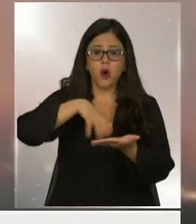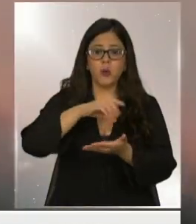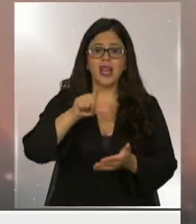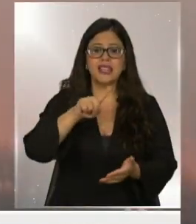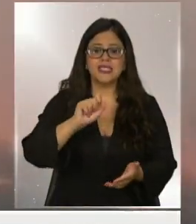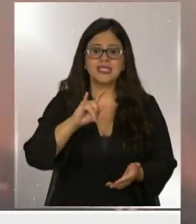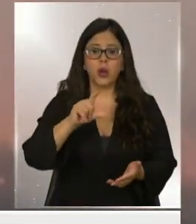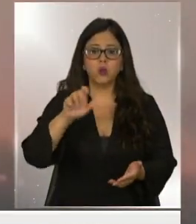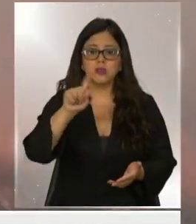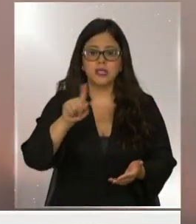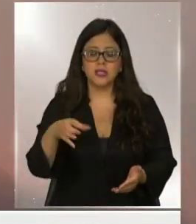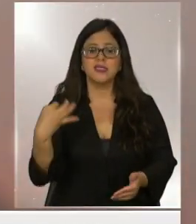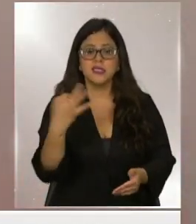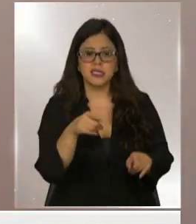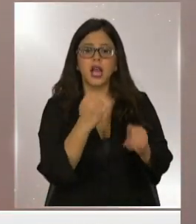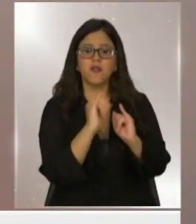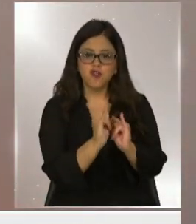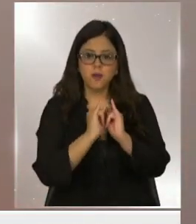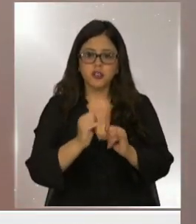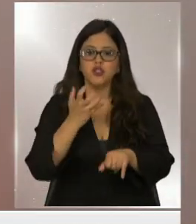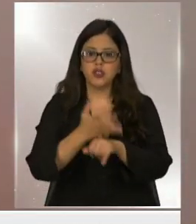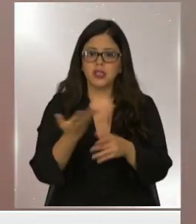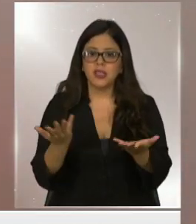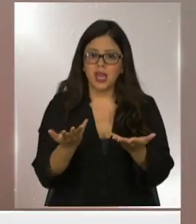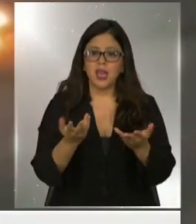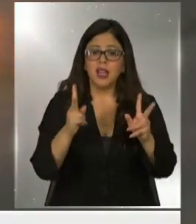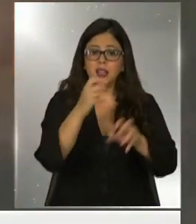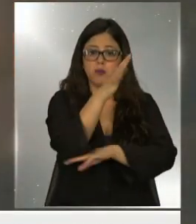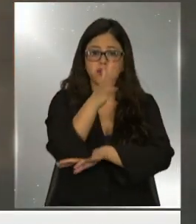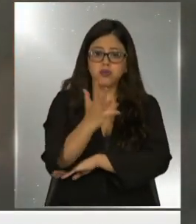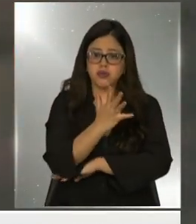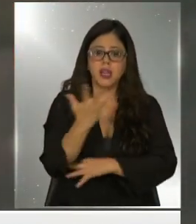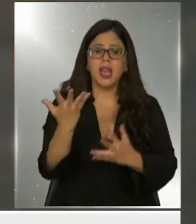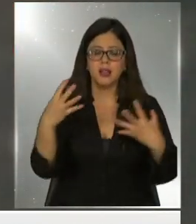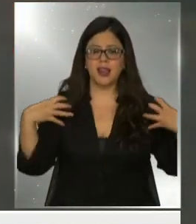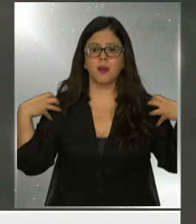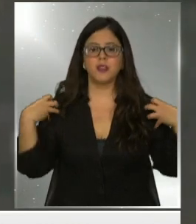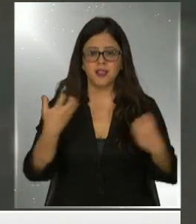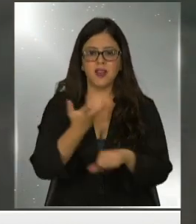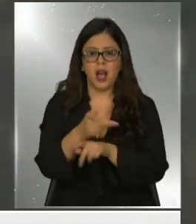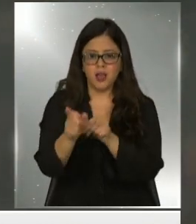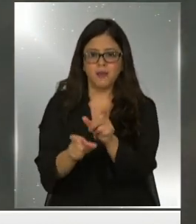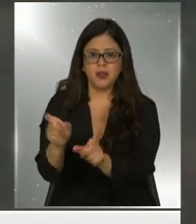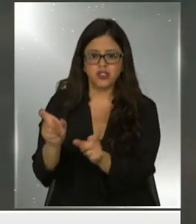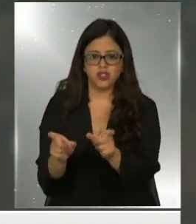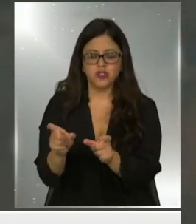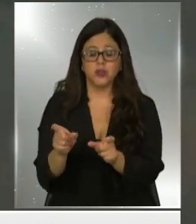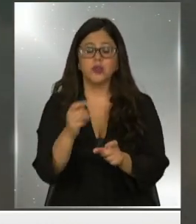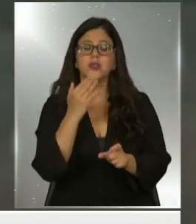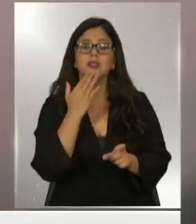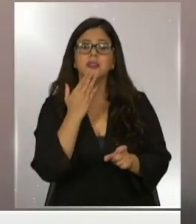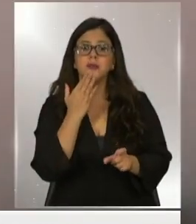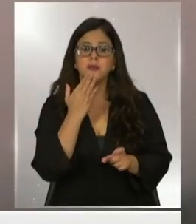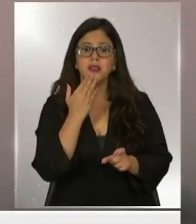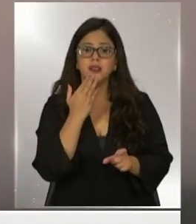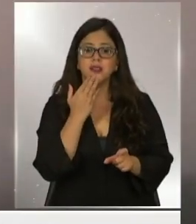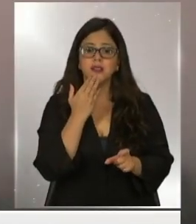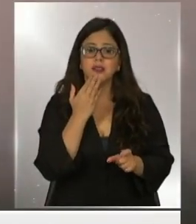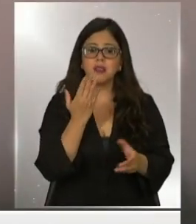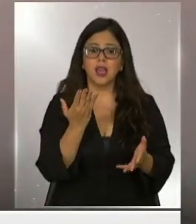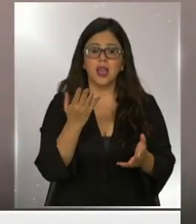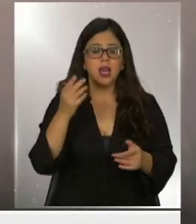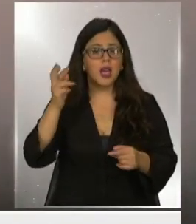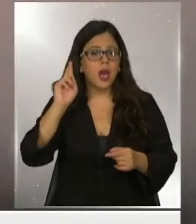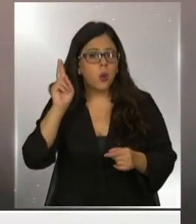Sauces dice contar con información de que los focos fueron iniciados intencionalmente e incluso reportes de